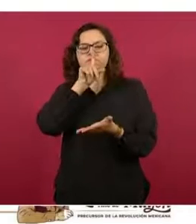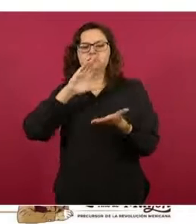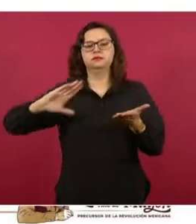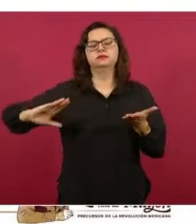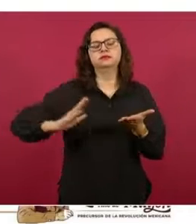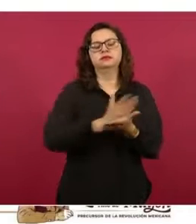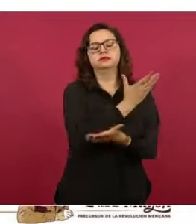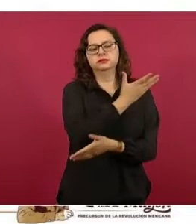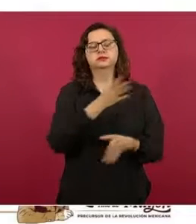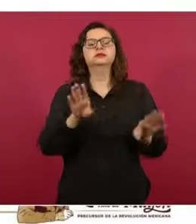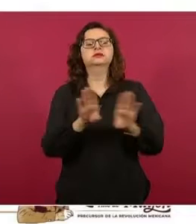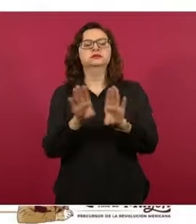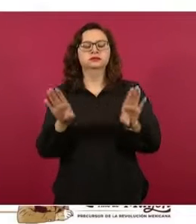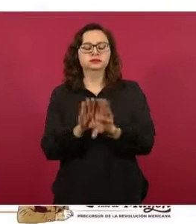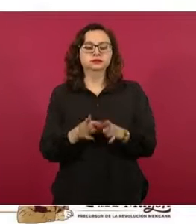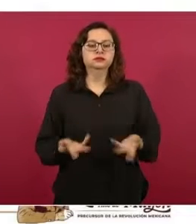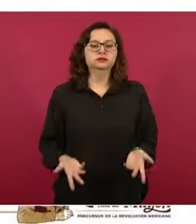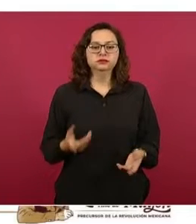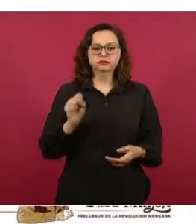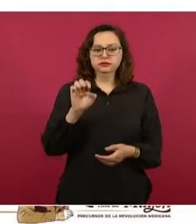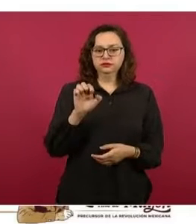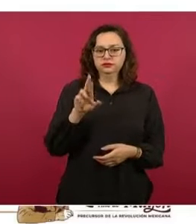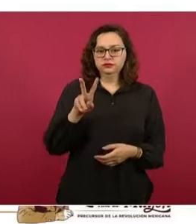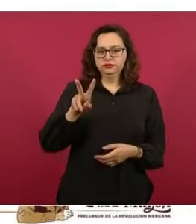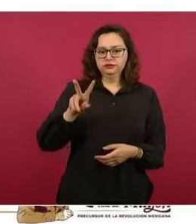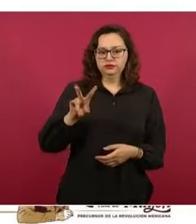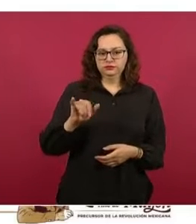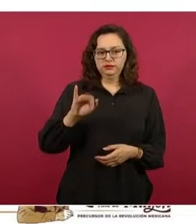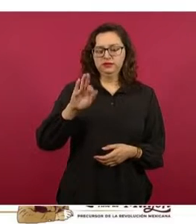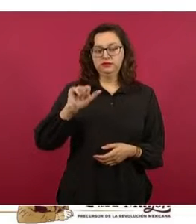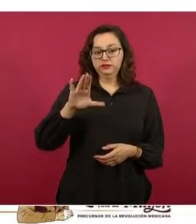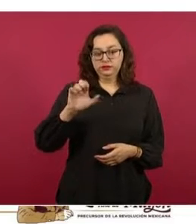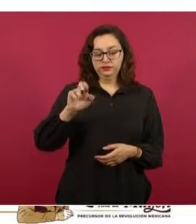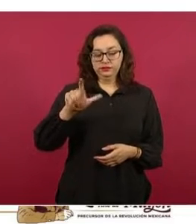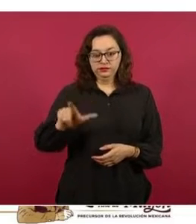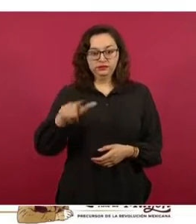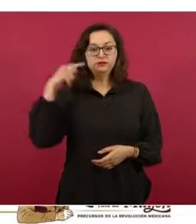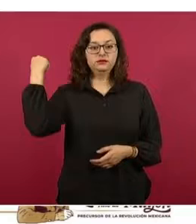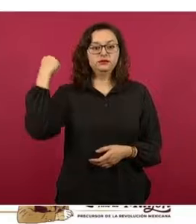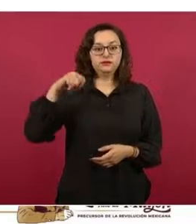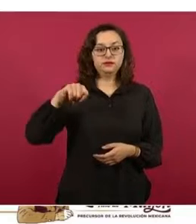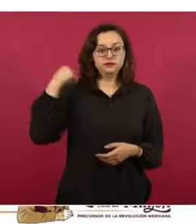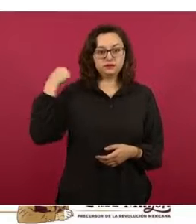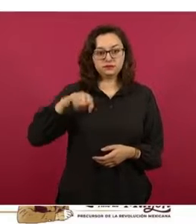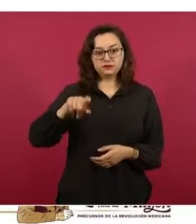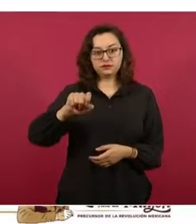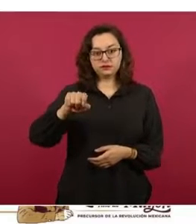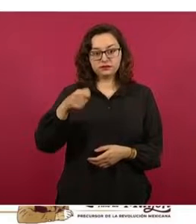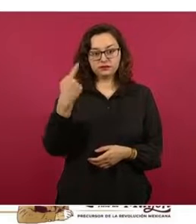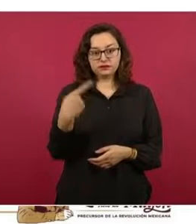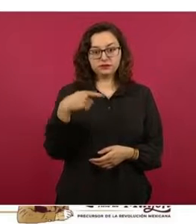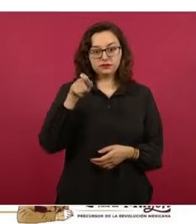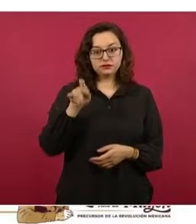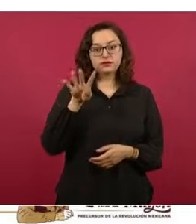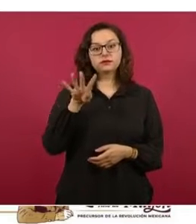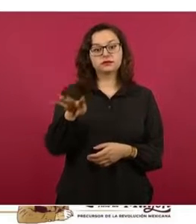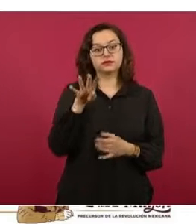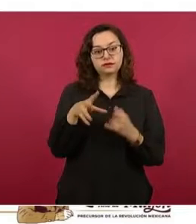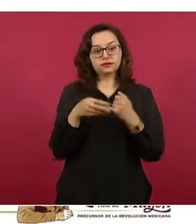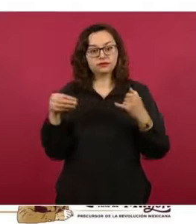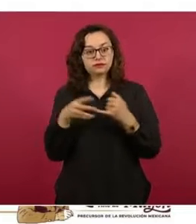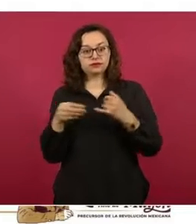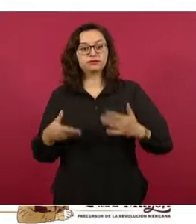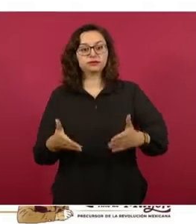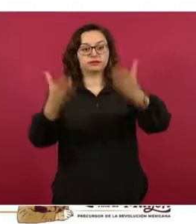Servifácil, con un precio al público de 20 pesos 19 centavos en Centro Tabasco, y con 20 pesos 33